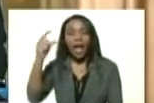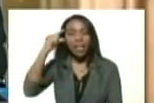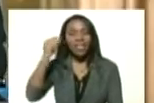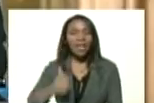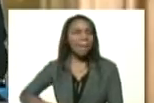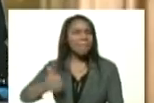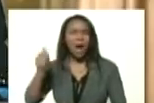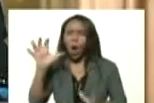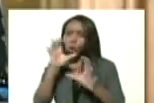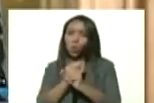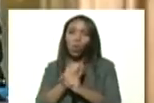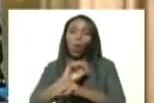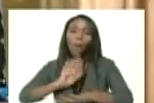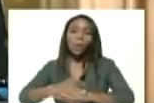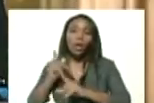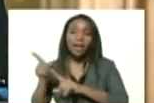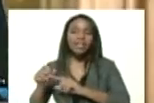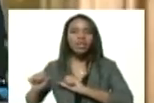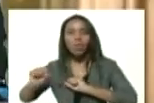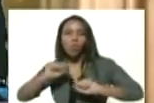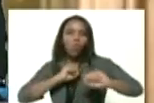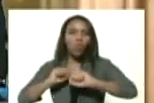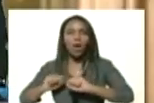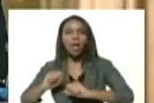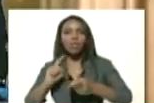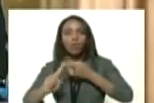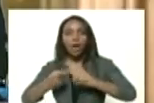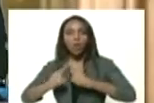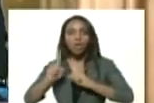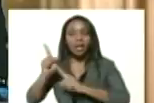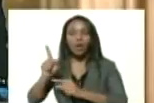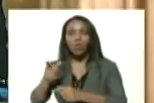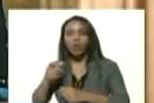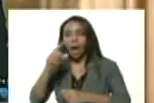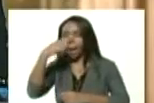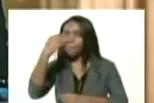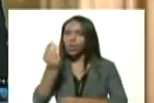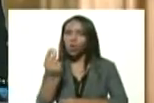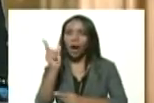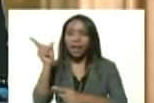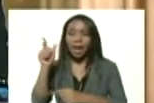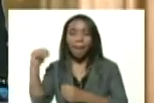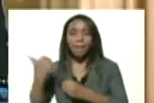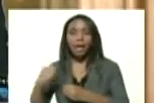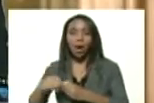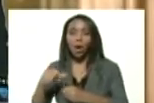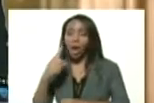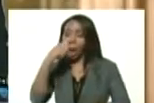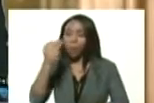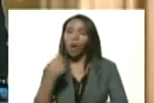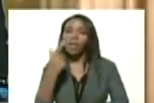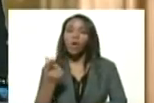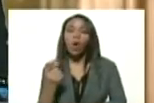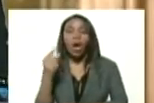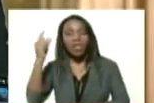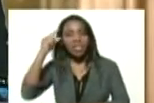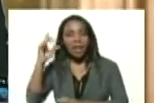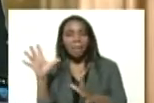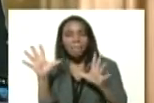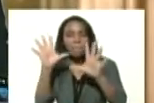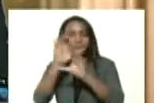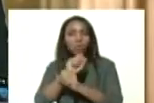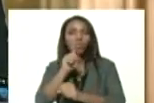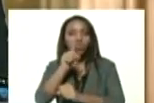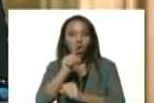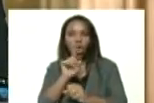porque él se mueve por unas cosas de una bruja en maracaibo está en la bruja y la bruja le dijo en el día más oscuro tú eres el